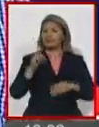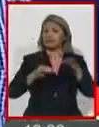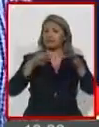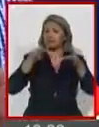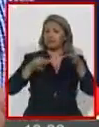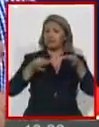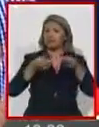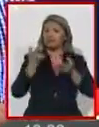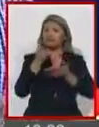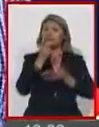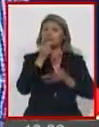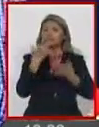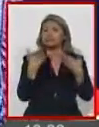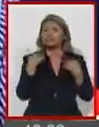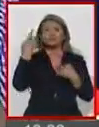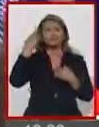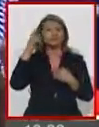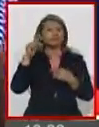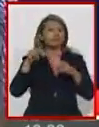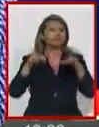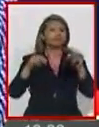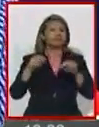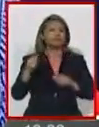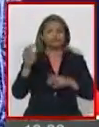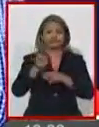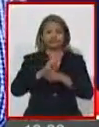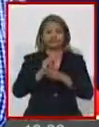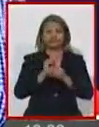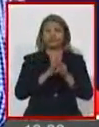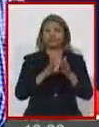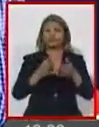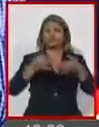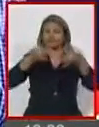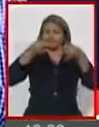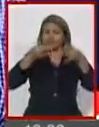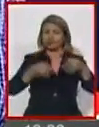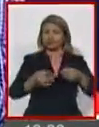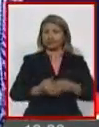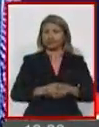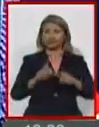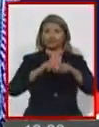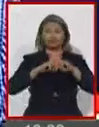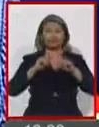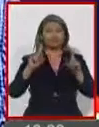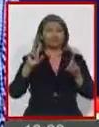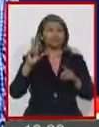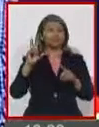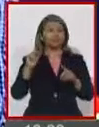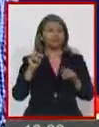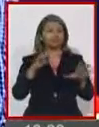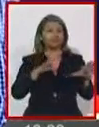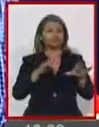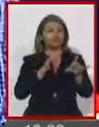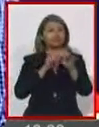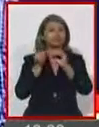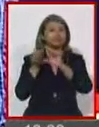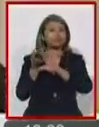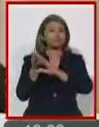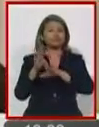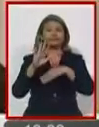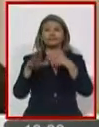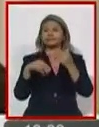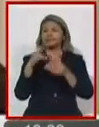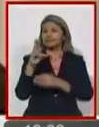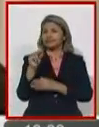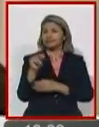prejuzgar y decir quién tiene razón o no, el Ministerio Público lo establecerá, pero no es un hecho de corrupción en